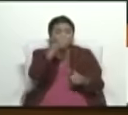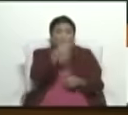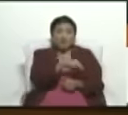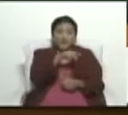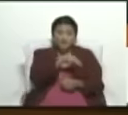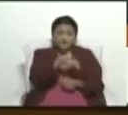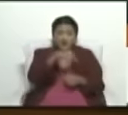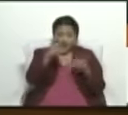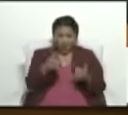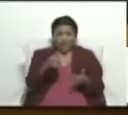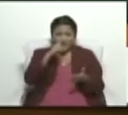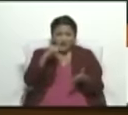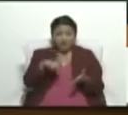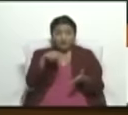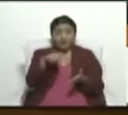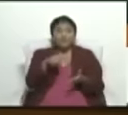noviembre,